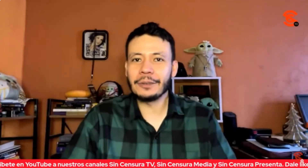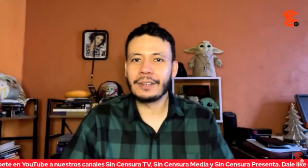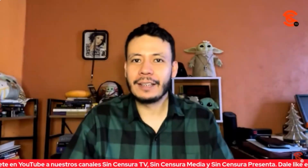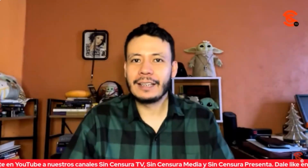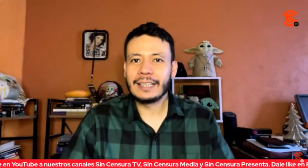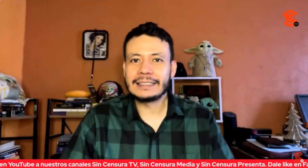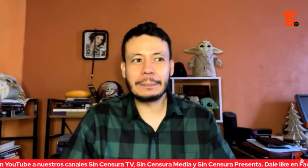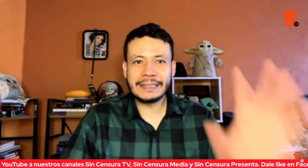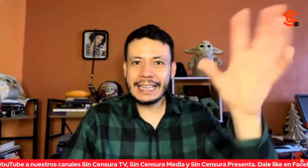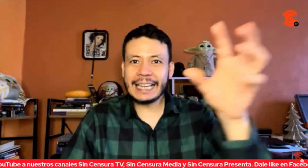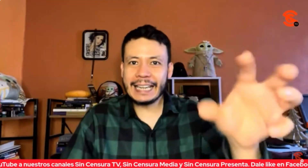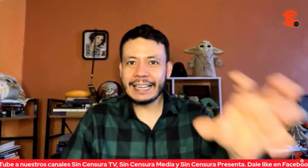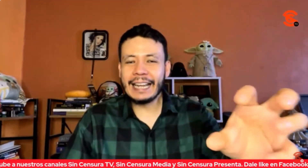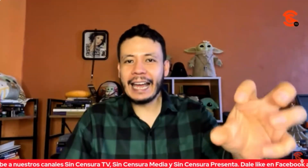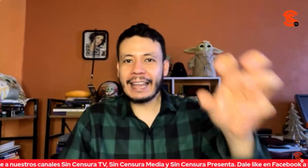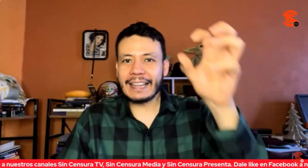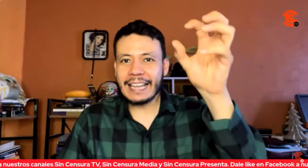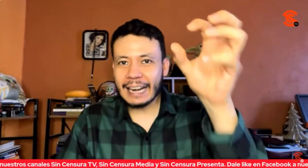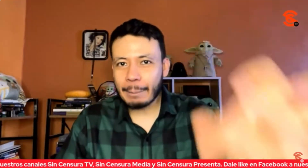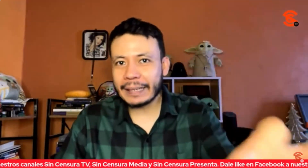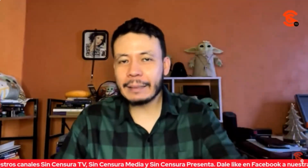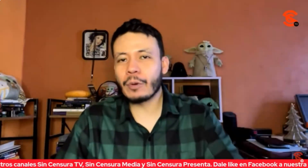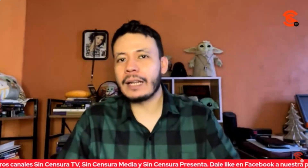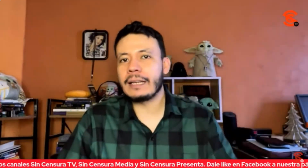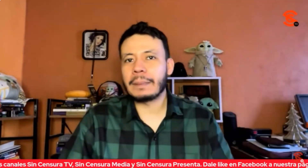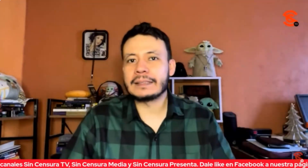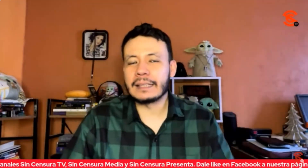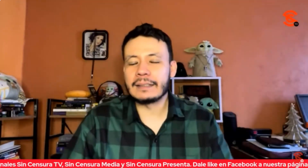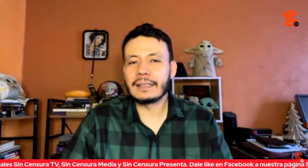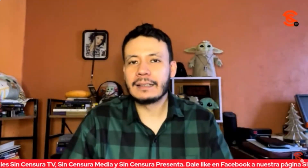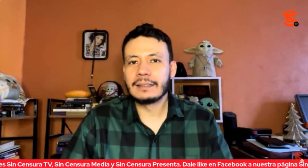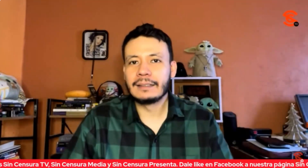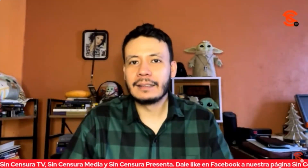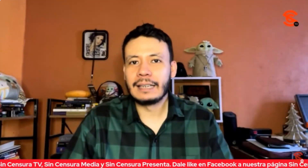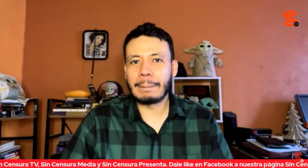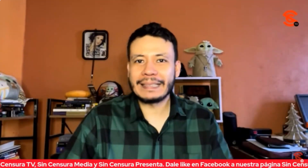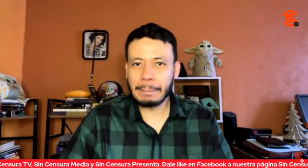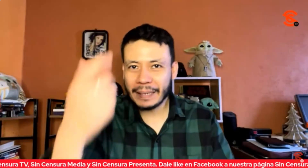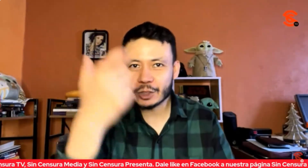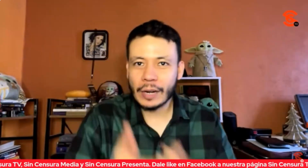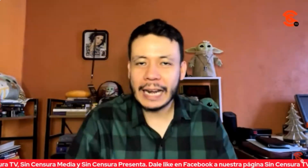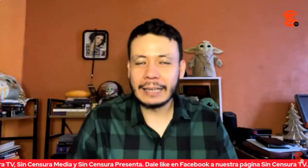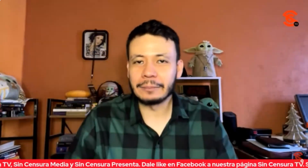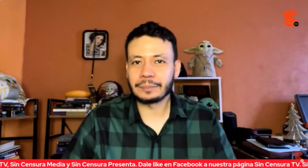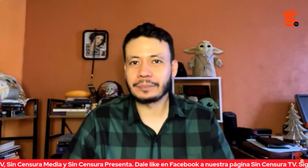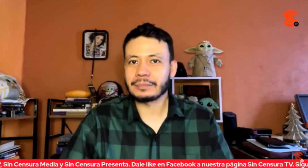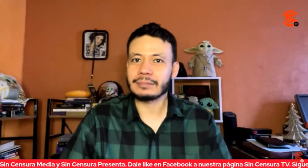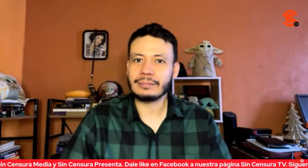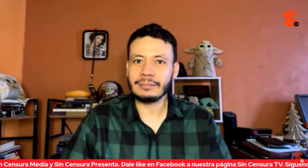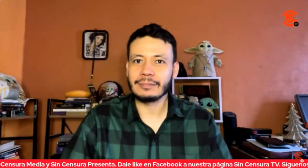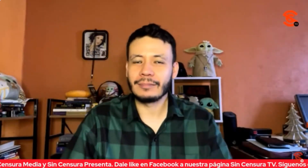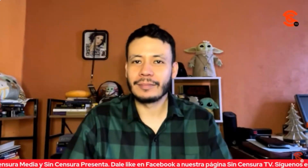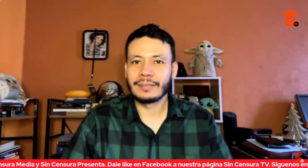ha dado cuenta de eso? Siempre tiene que ir a dañar la parte moral del presidente, la parte personal.